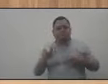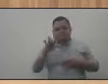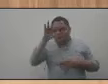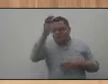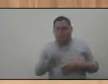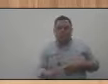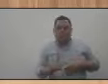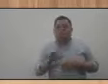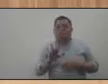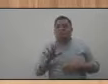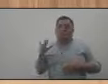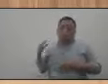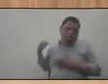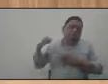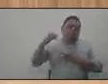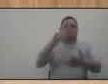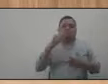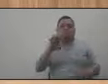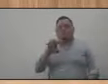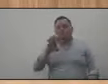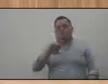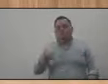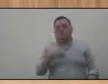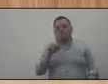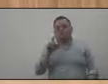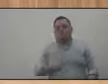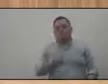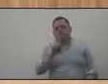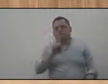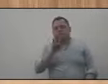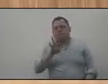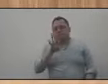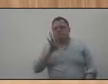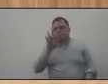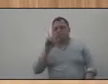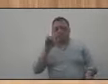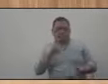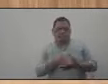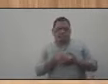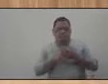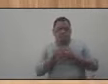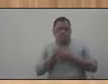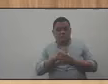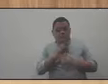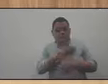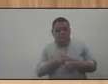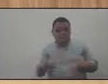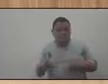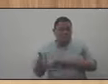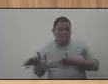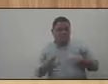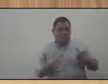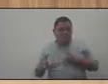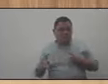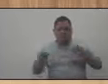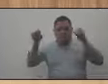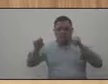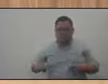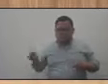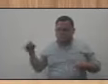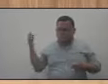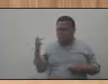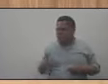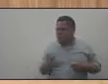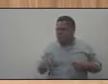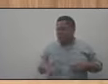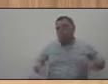de capitalizar nuestra EPS con 140.000 millones de pesos, lo que hoy hace posible que estemos en